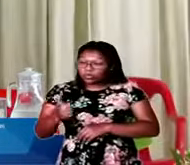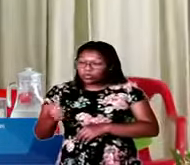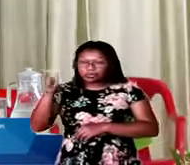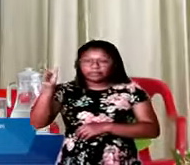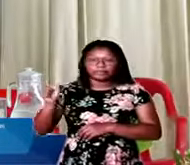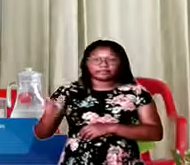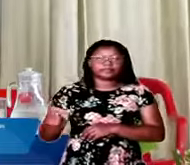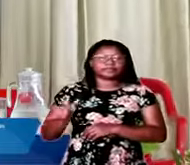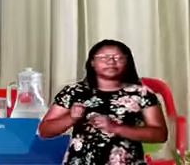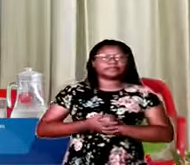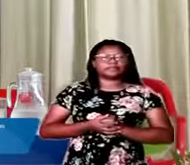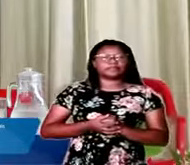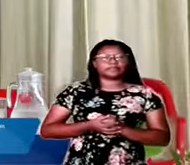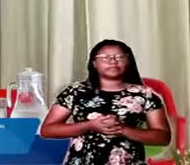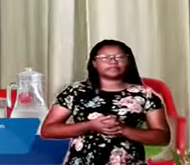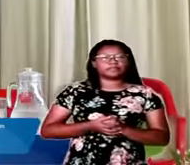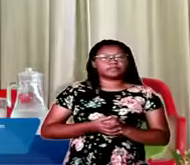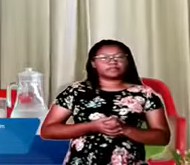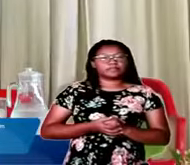Gloria al Señor.